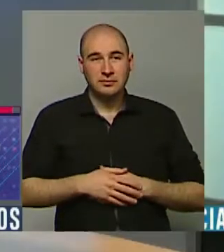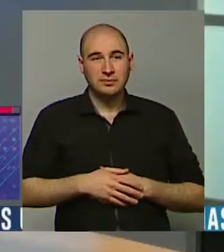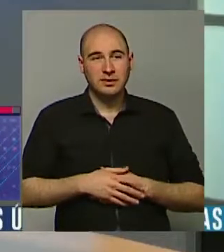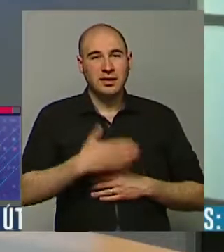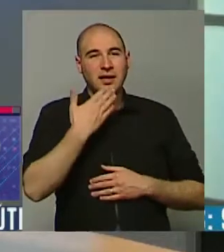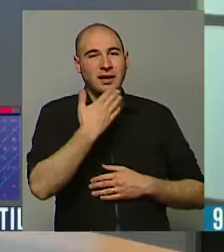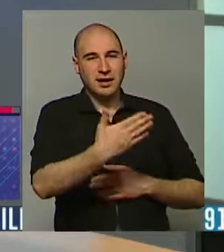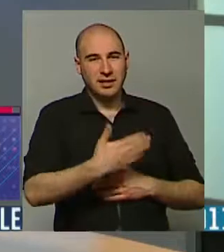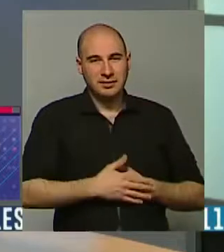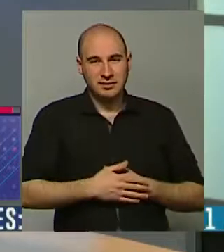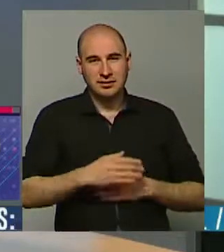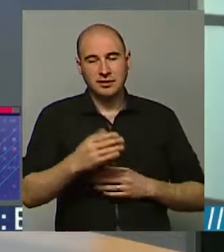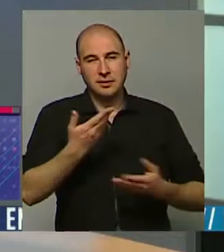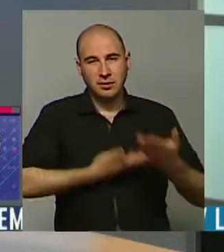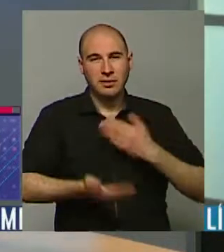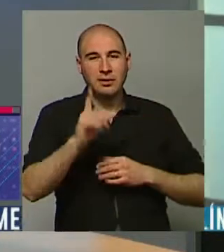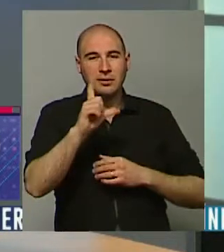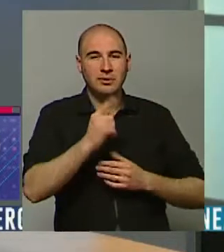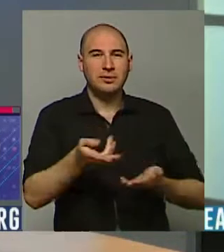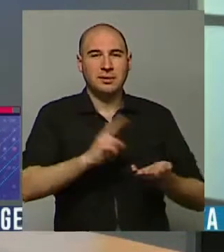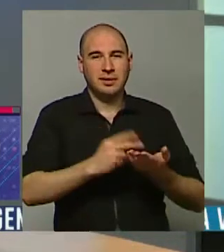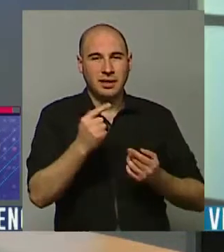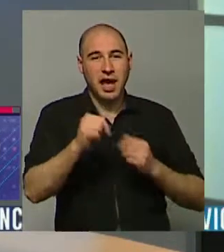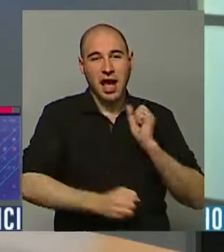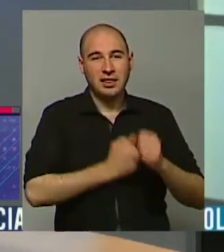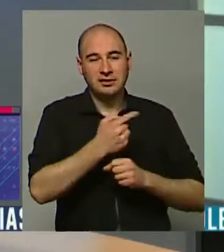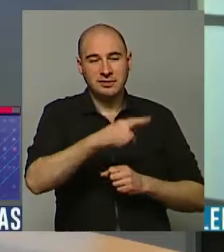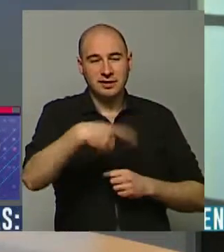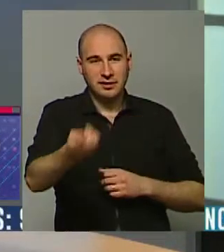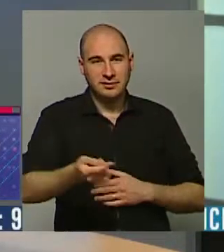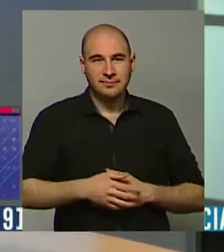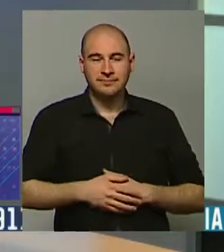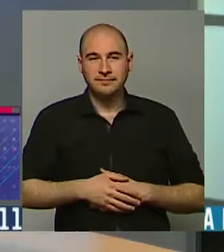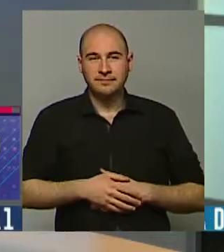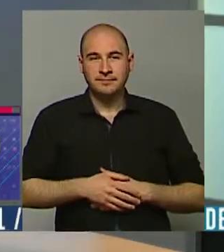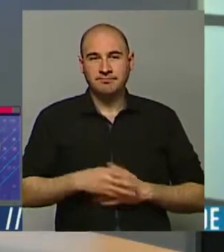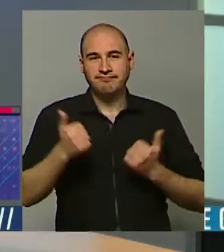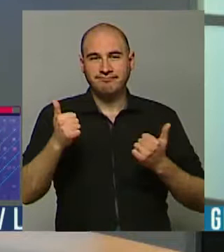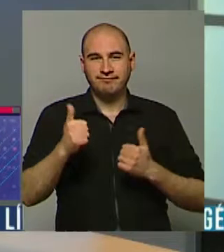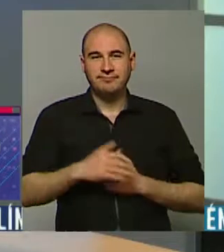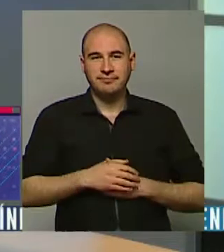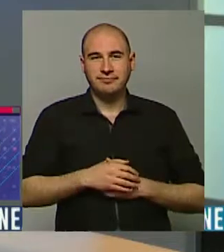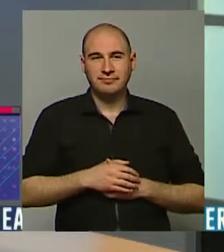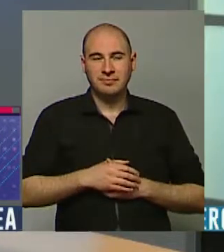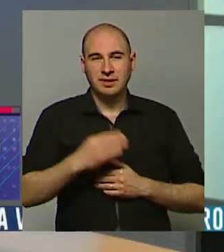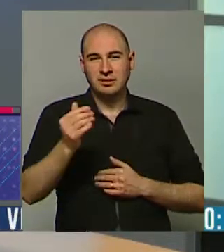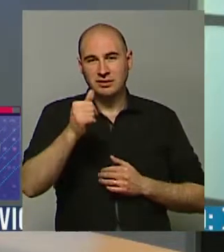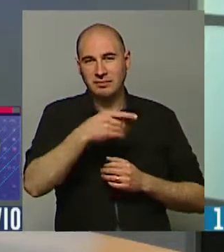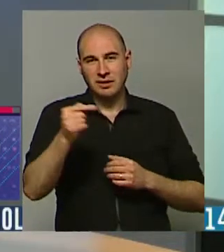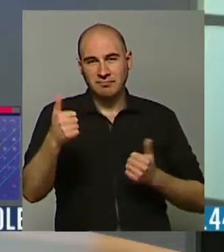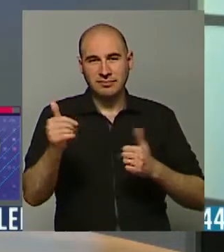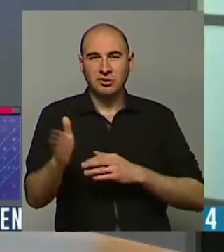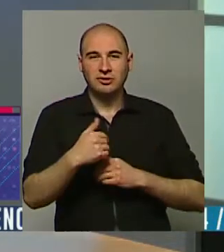Ariel, muchísimas gracias por compartir este lunes nuevamente con nosotros. Será hasta la semana que viene. Dale, buenísimo. Buena semana para